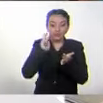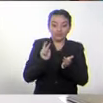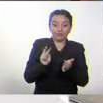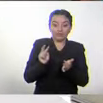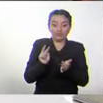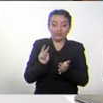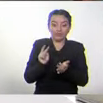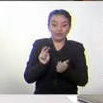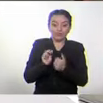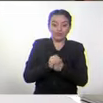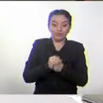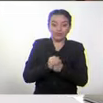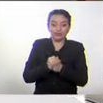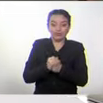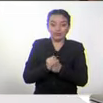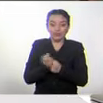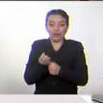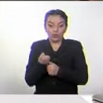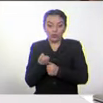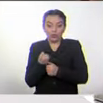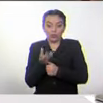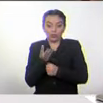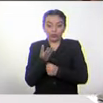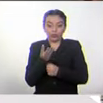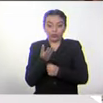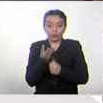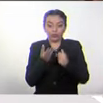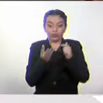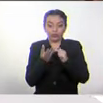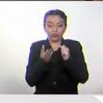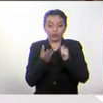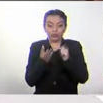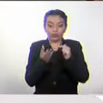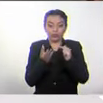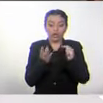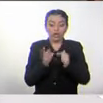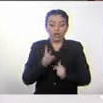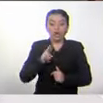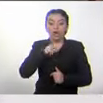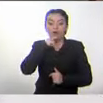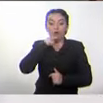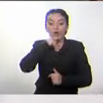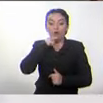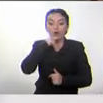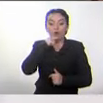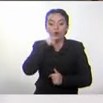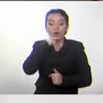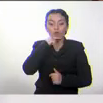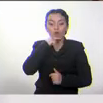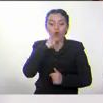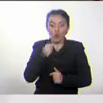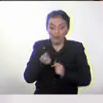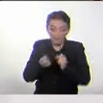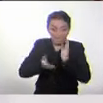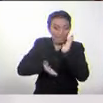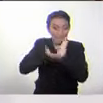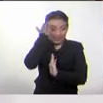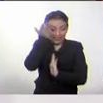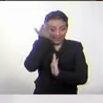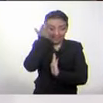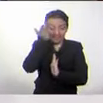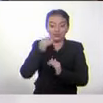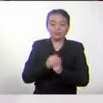este caso el LED rojo es el que tiene mayor intensidad. ¿Por qué crees que ocurre esto?